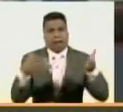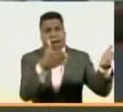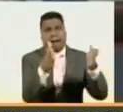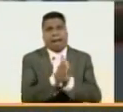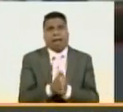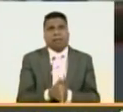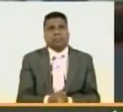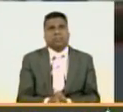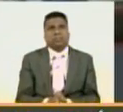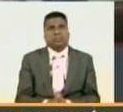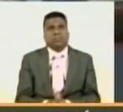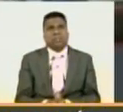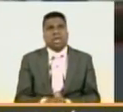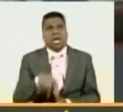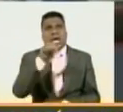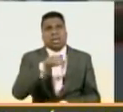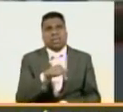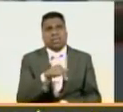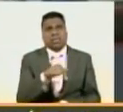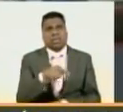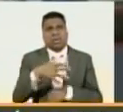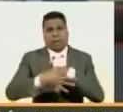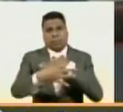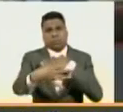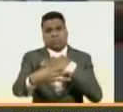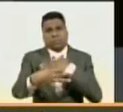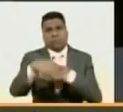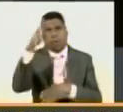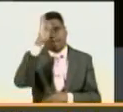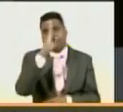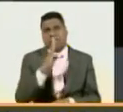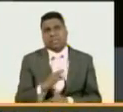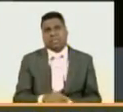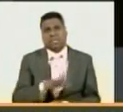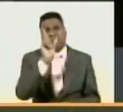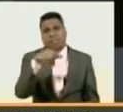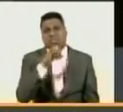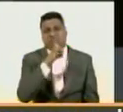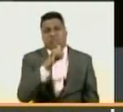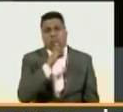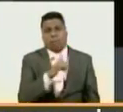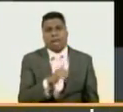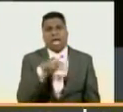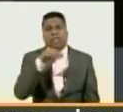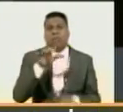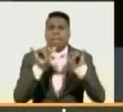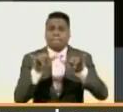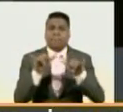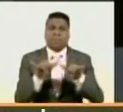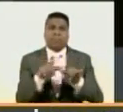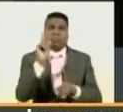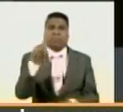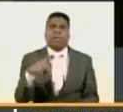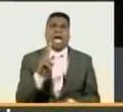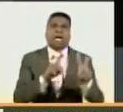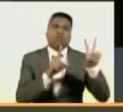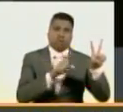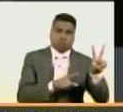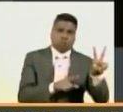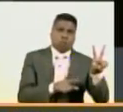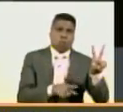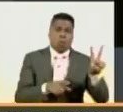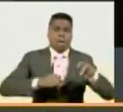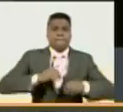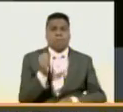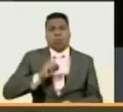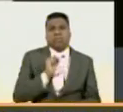Ciudad Bolivia, capital del municipio Pedraza. Informar también que en estos mismos hechos hay 2 policías heridos,